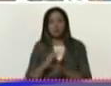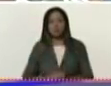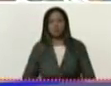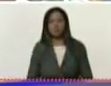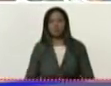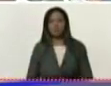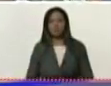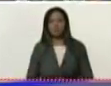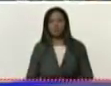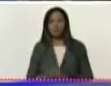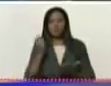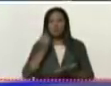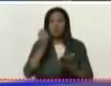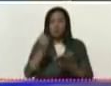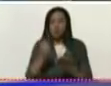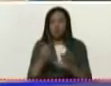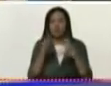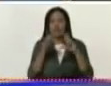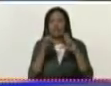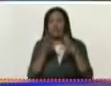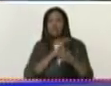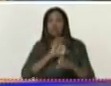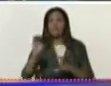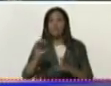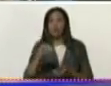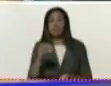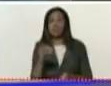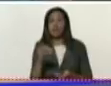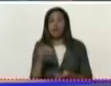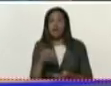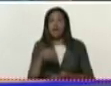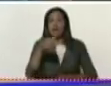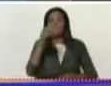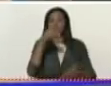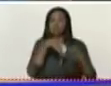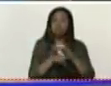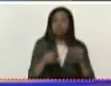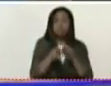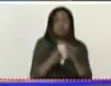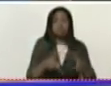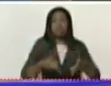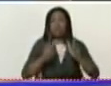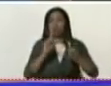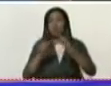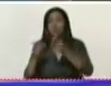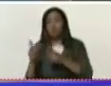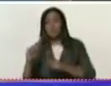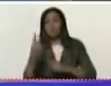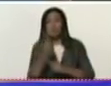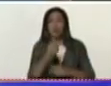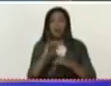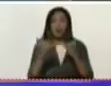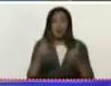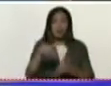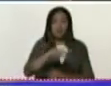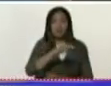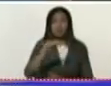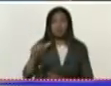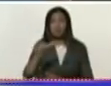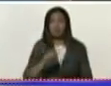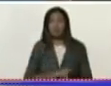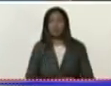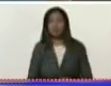2019. Los bonos del carnet de la patria, ya se ha depositado la primera parte, ya la llegó. Y ahora esta semana que